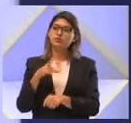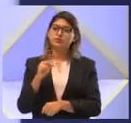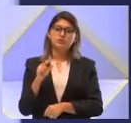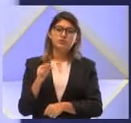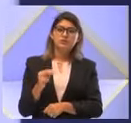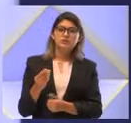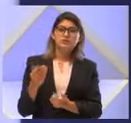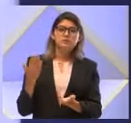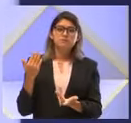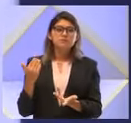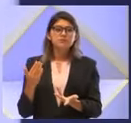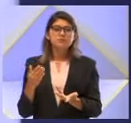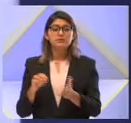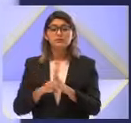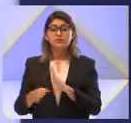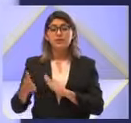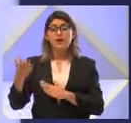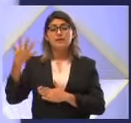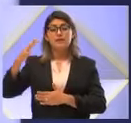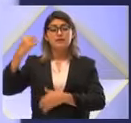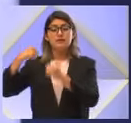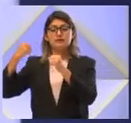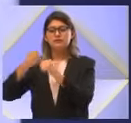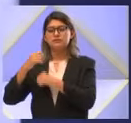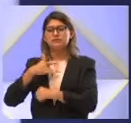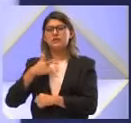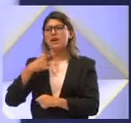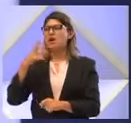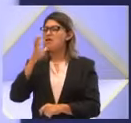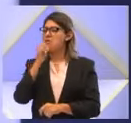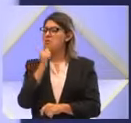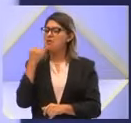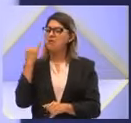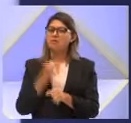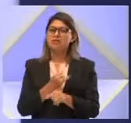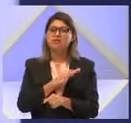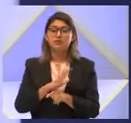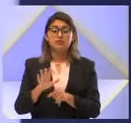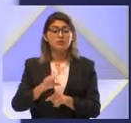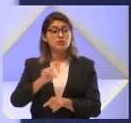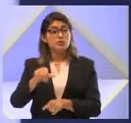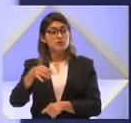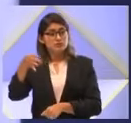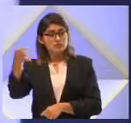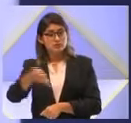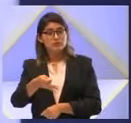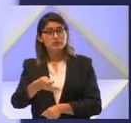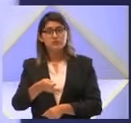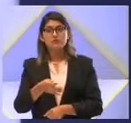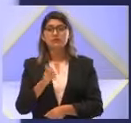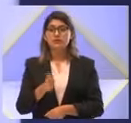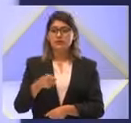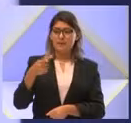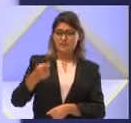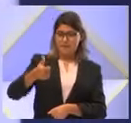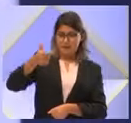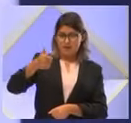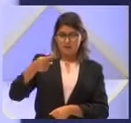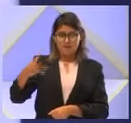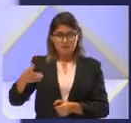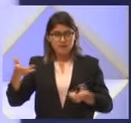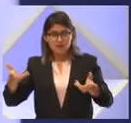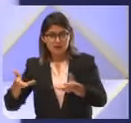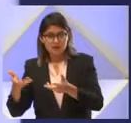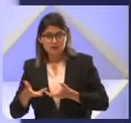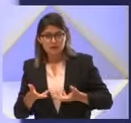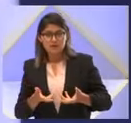entonces esto ha sido bueno el primer impacto en el sector espacial que han tenido estas estas